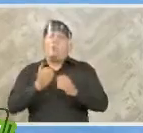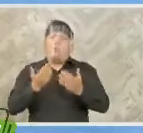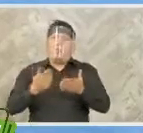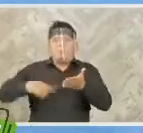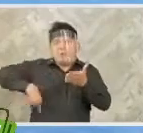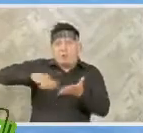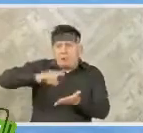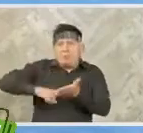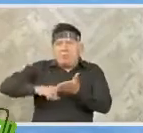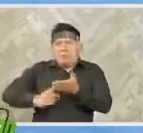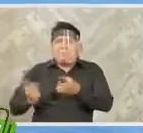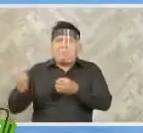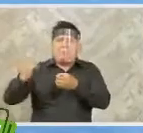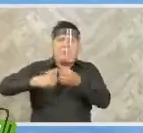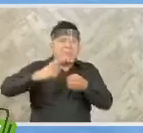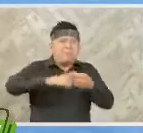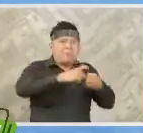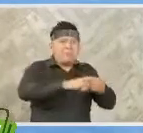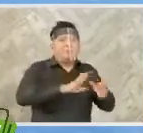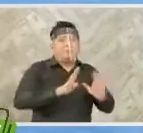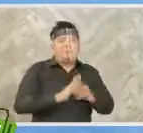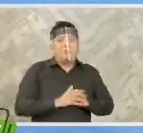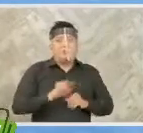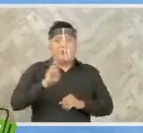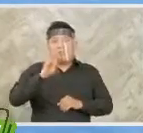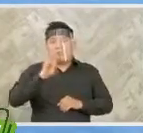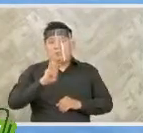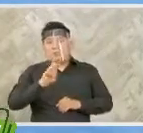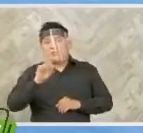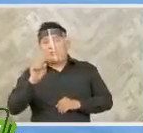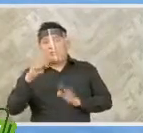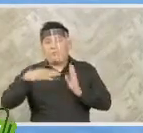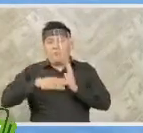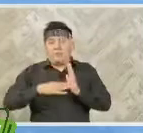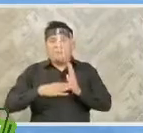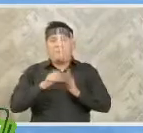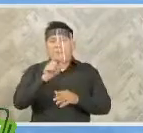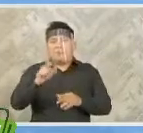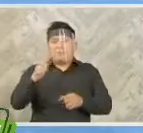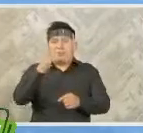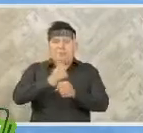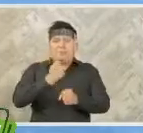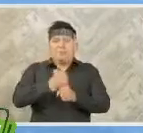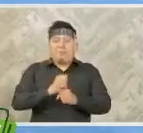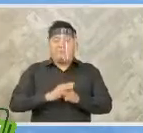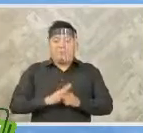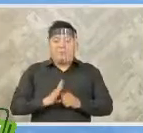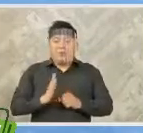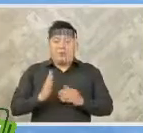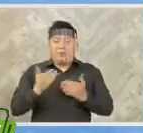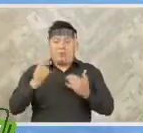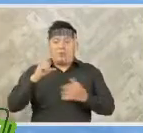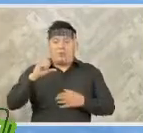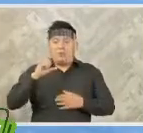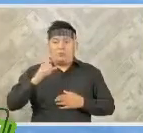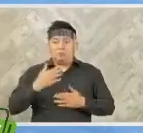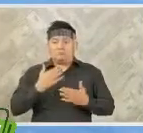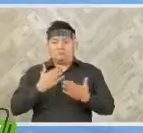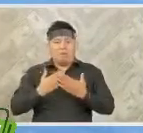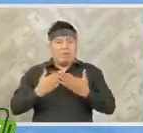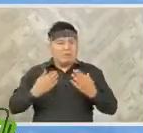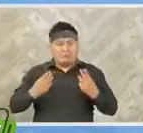la décima ciudad, recuperando 81.000 empleos, una de las ciudades que más rápido se recuperó en el marco de esta